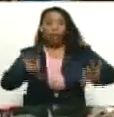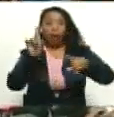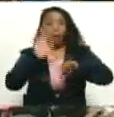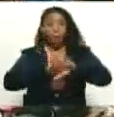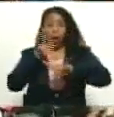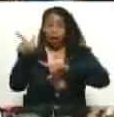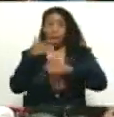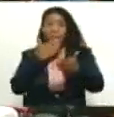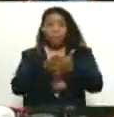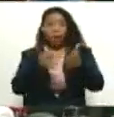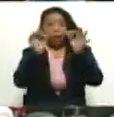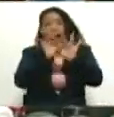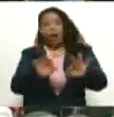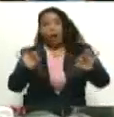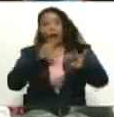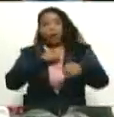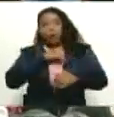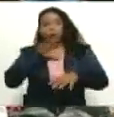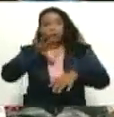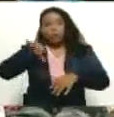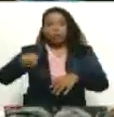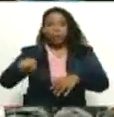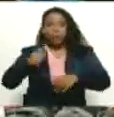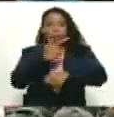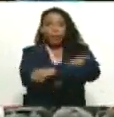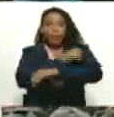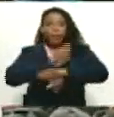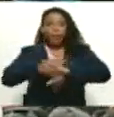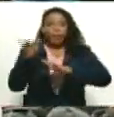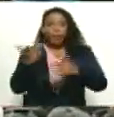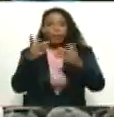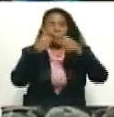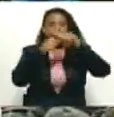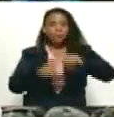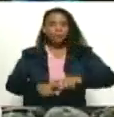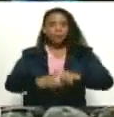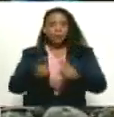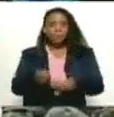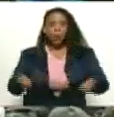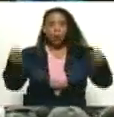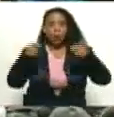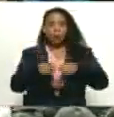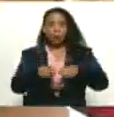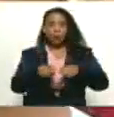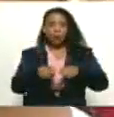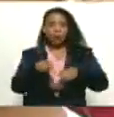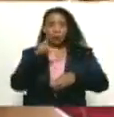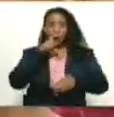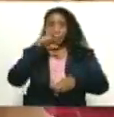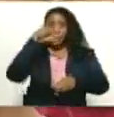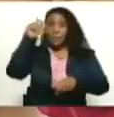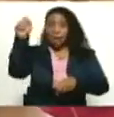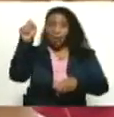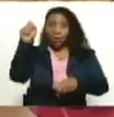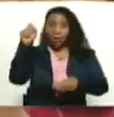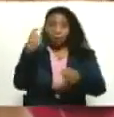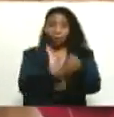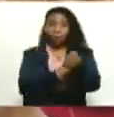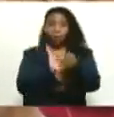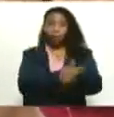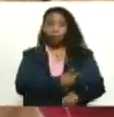permitían que nosotros compráramos la vacuna, porque todas las cuentas están bloqueadas. Y Nicolás Maduro, nuestro hermano